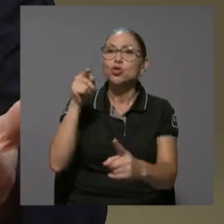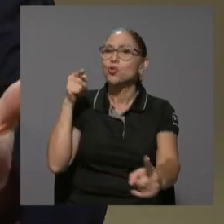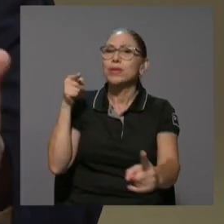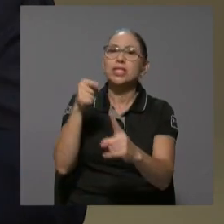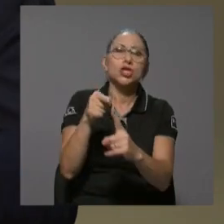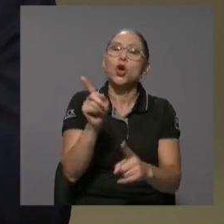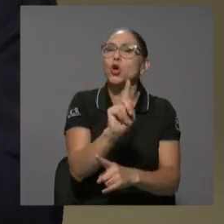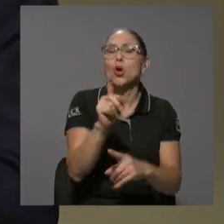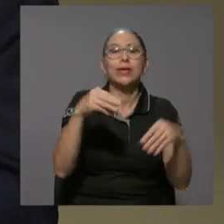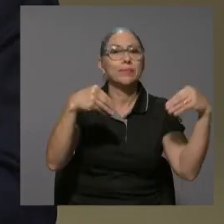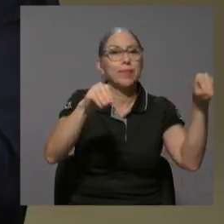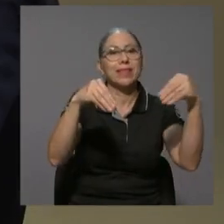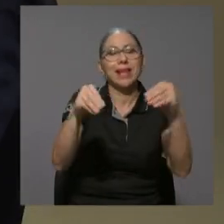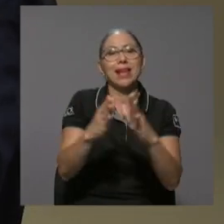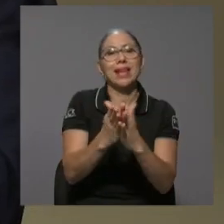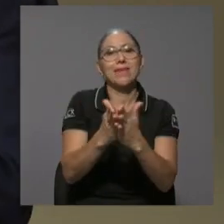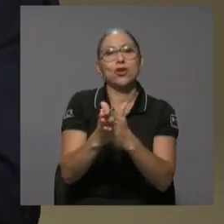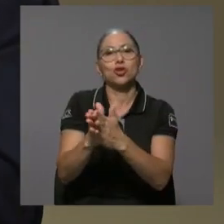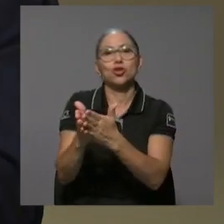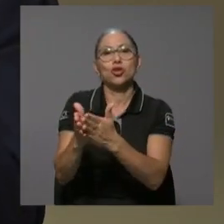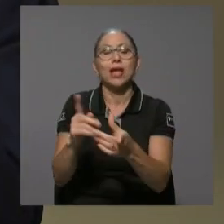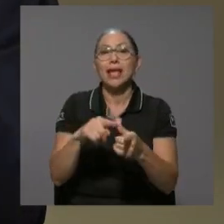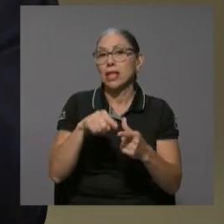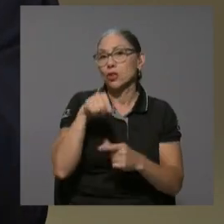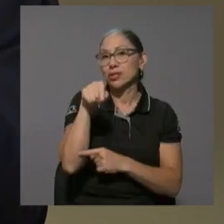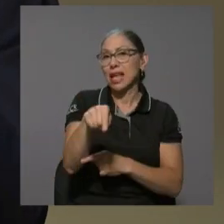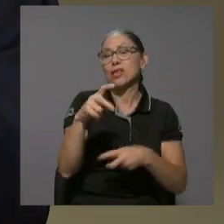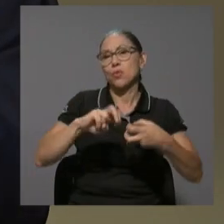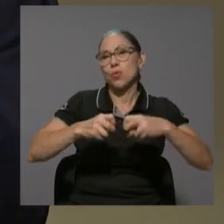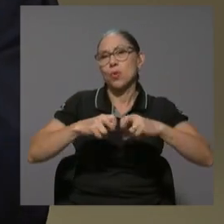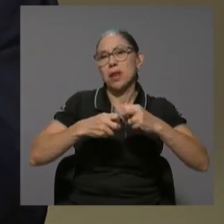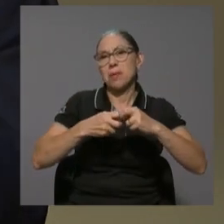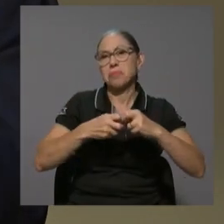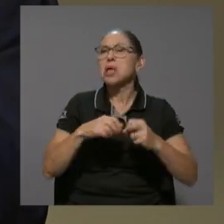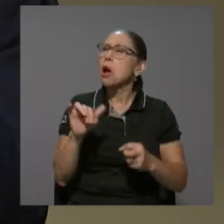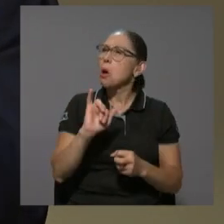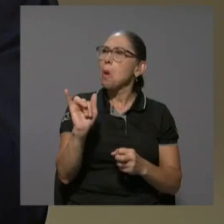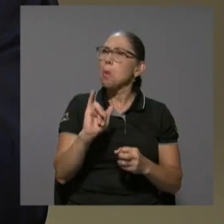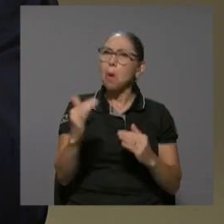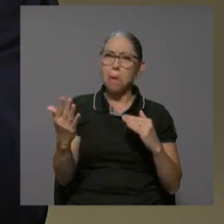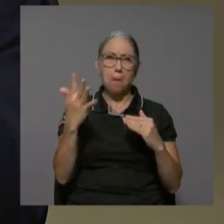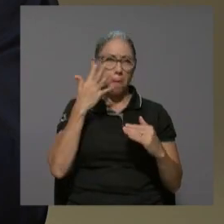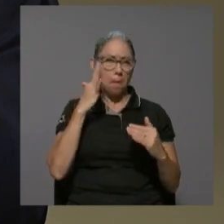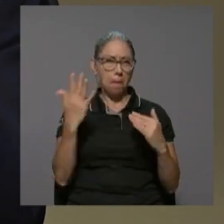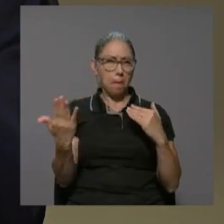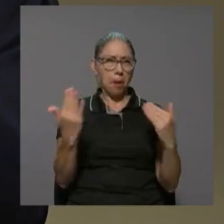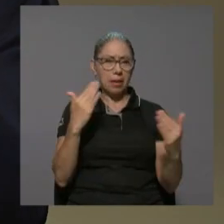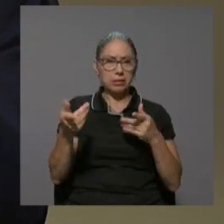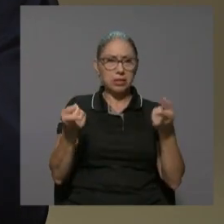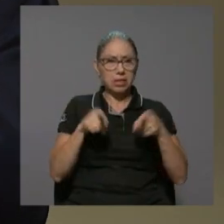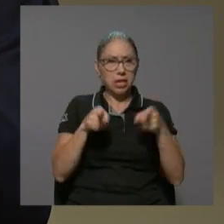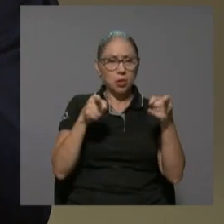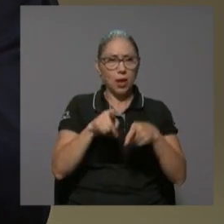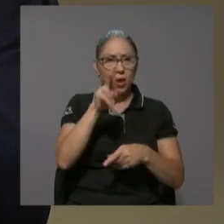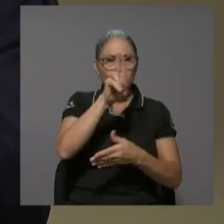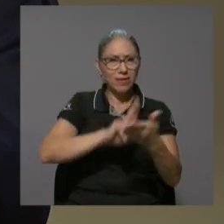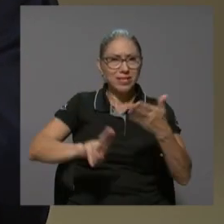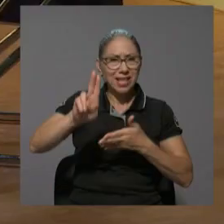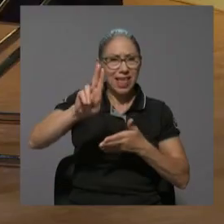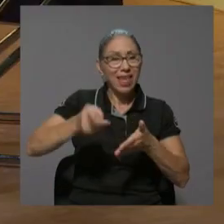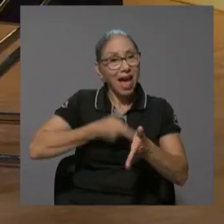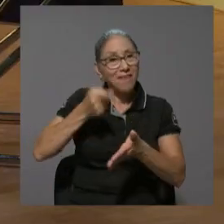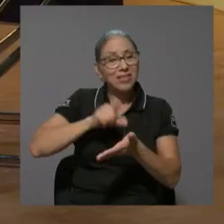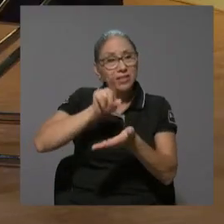vender libros. Entonces ahí hay un problema. Eso sucede un poco como en la universidad. La universidad a veces publica libros y no se